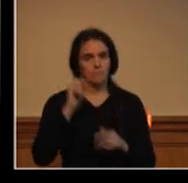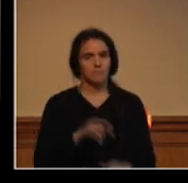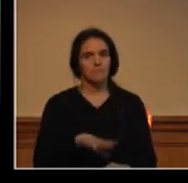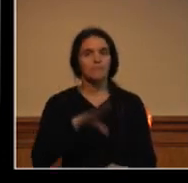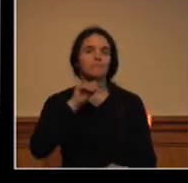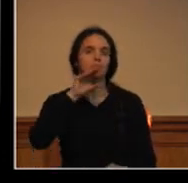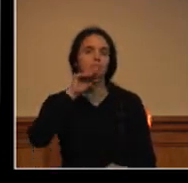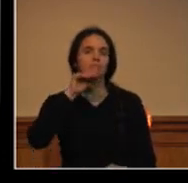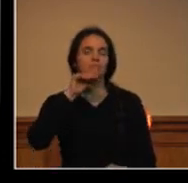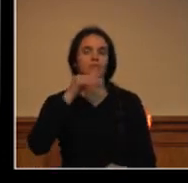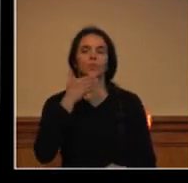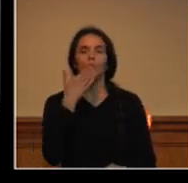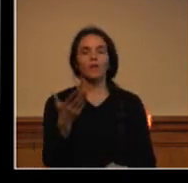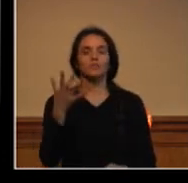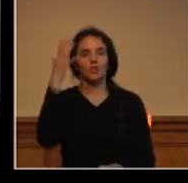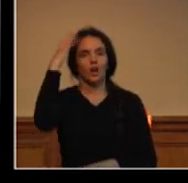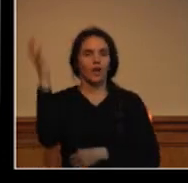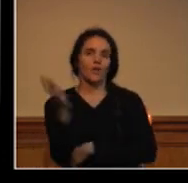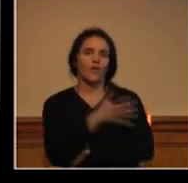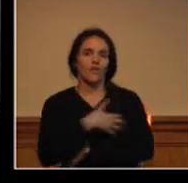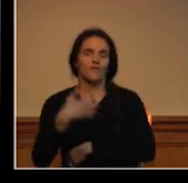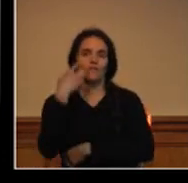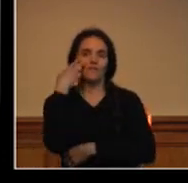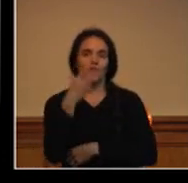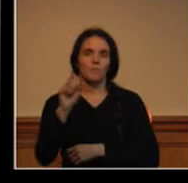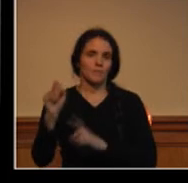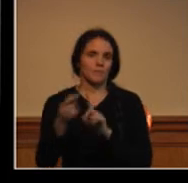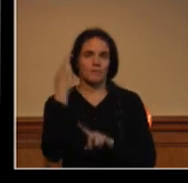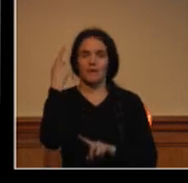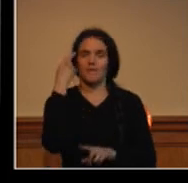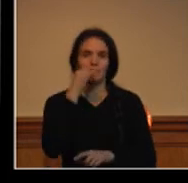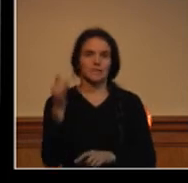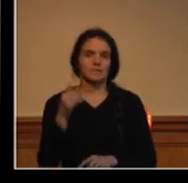el león vio por primera vez al tigre, pensó.